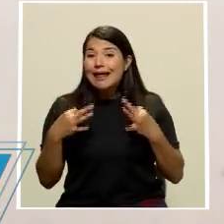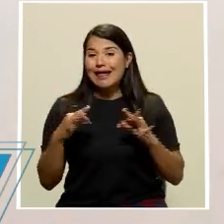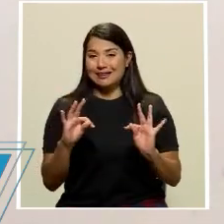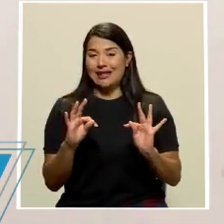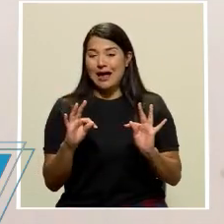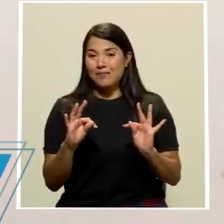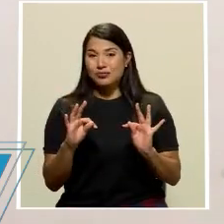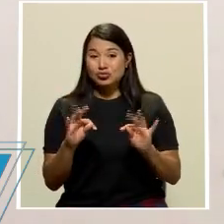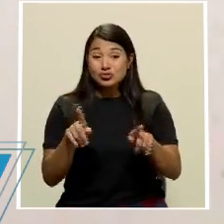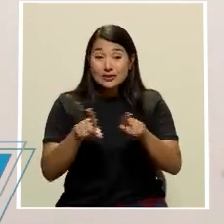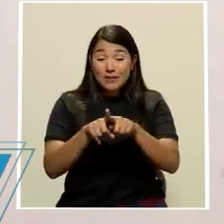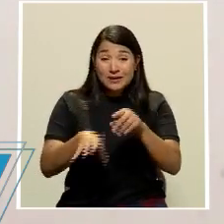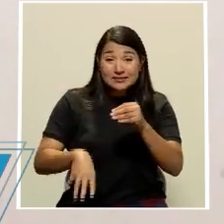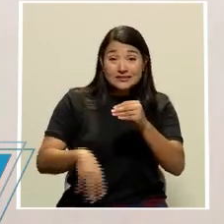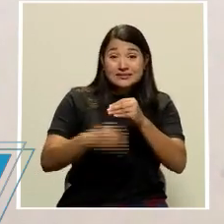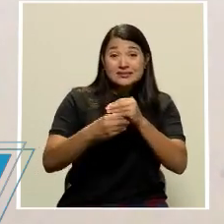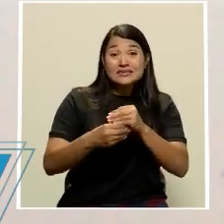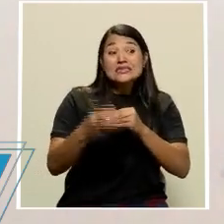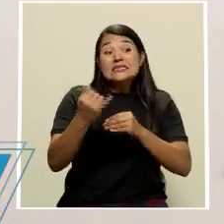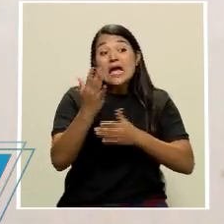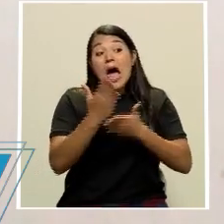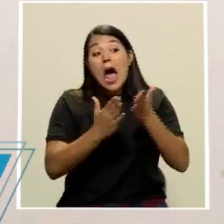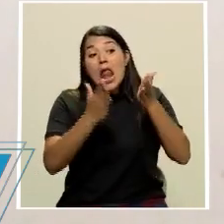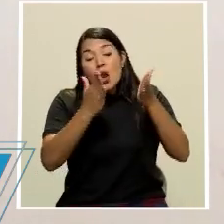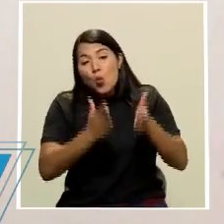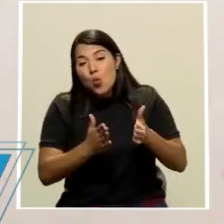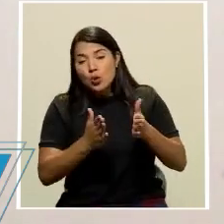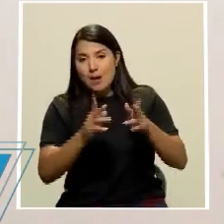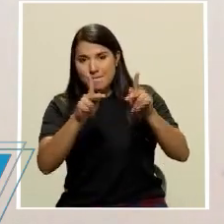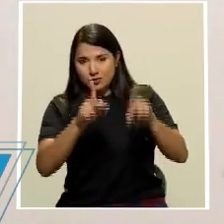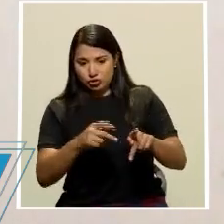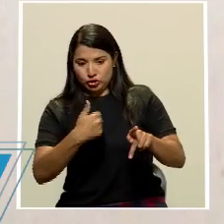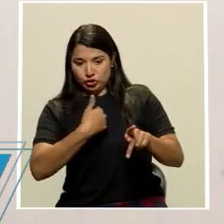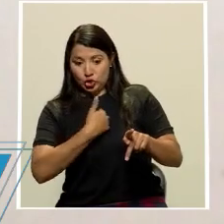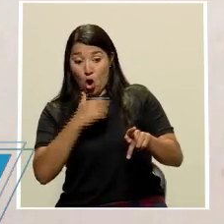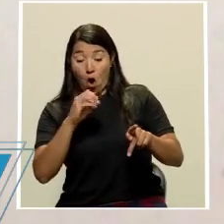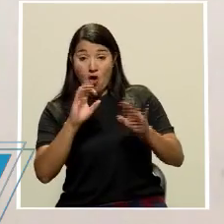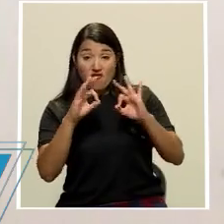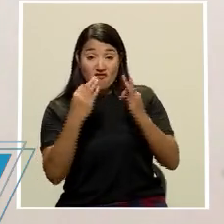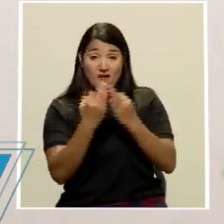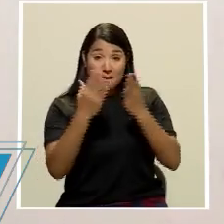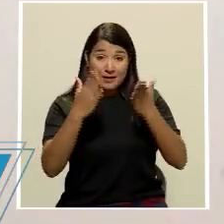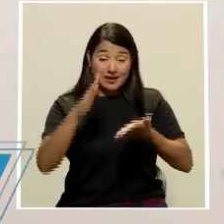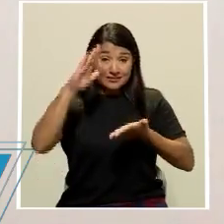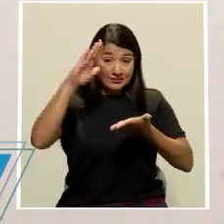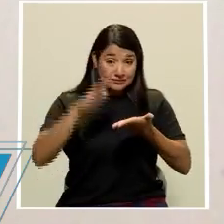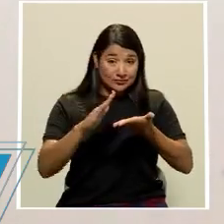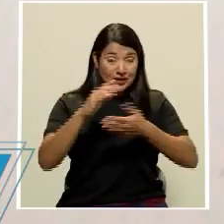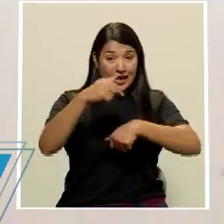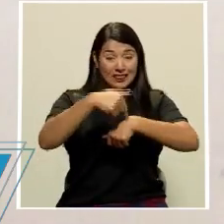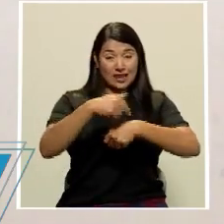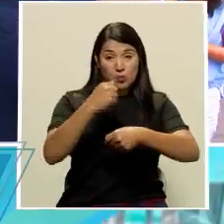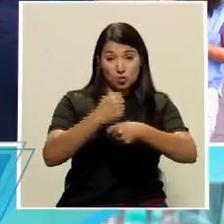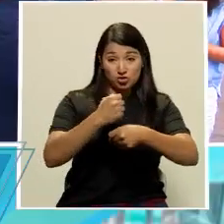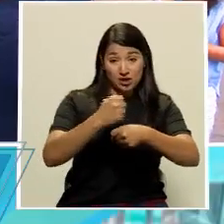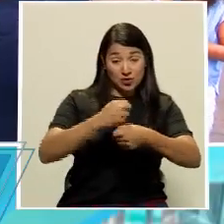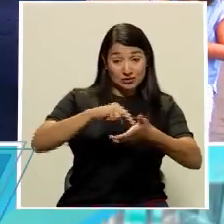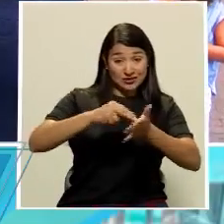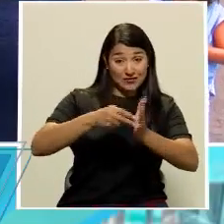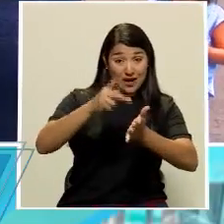con desempleo, sino también con reducción de jornadas, y realmente sí son datos bastante desalentadores de lo que las familias